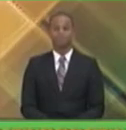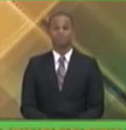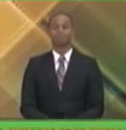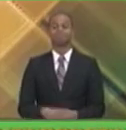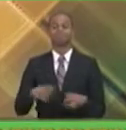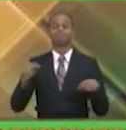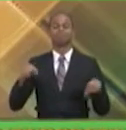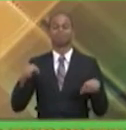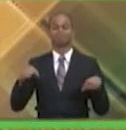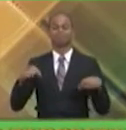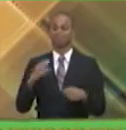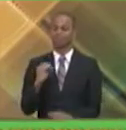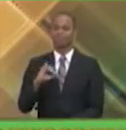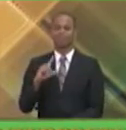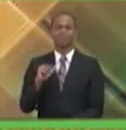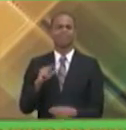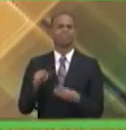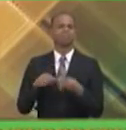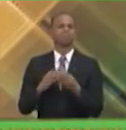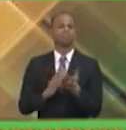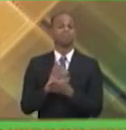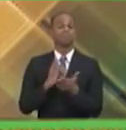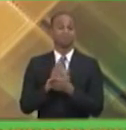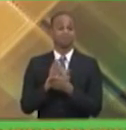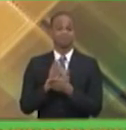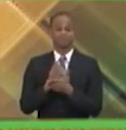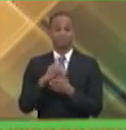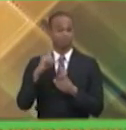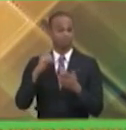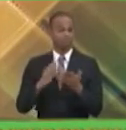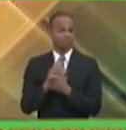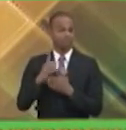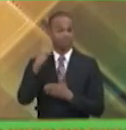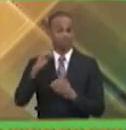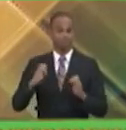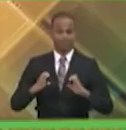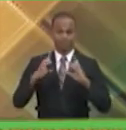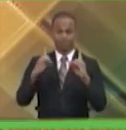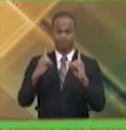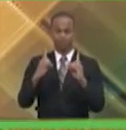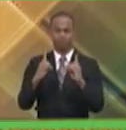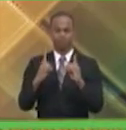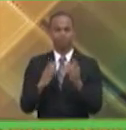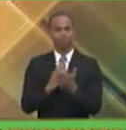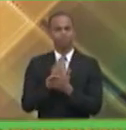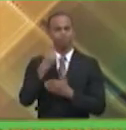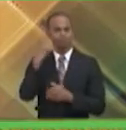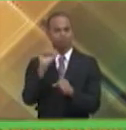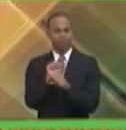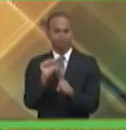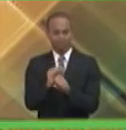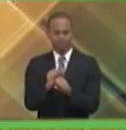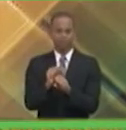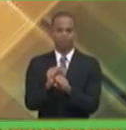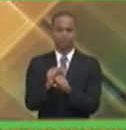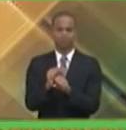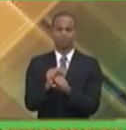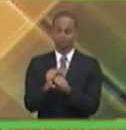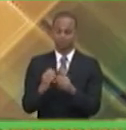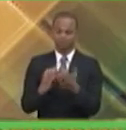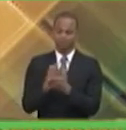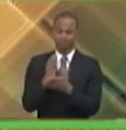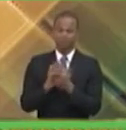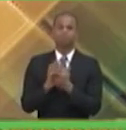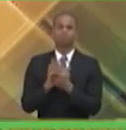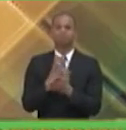Hablamos aquí en Ojalá de derechos, derecho a la educación, derecho al trabajo, derecho